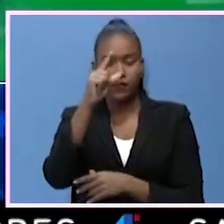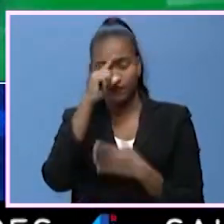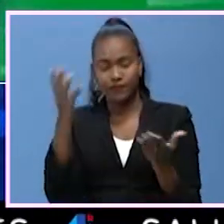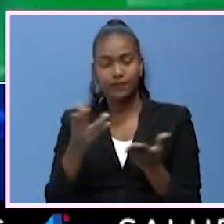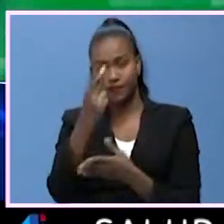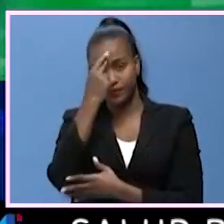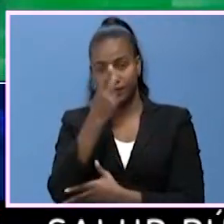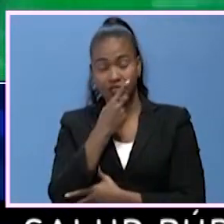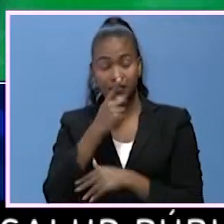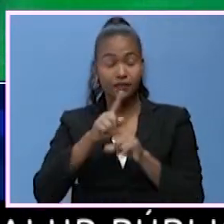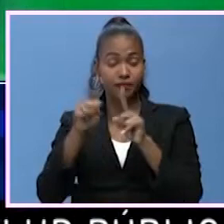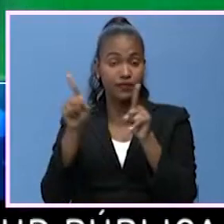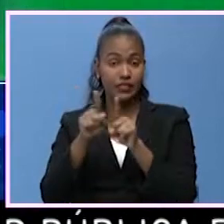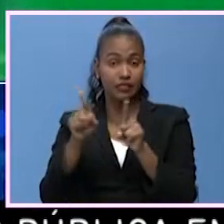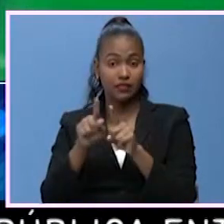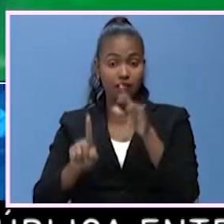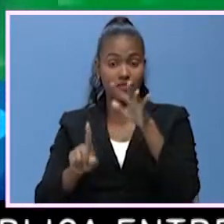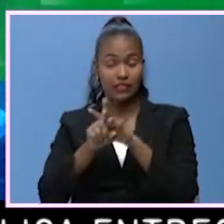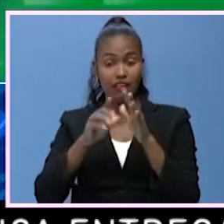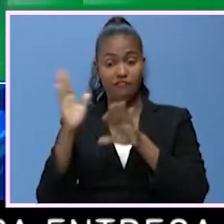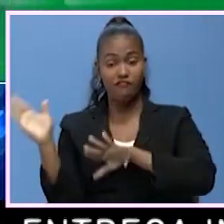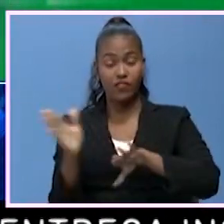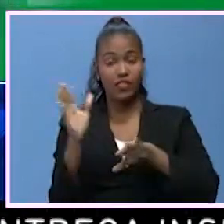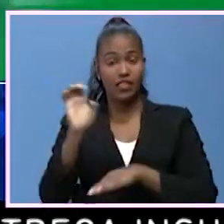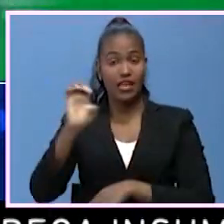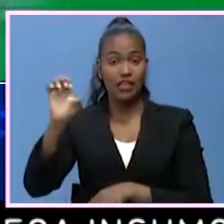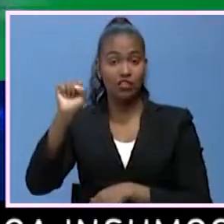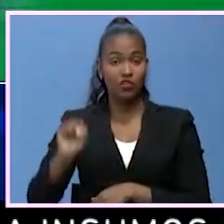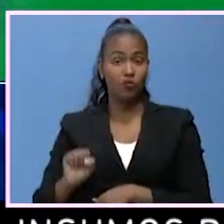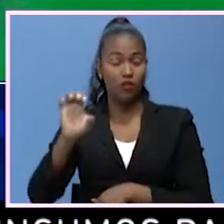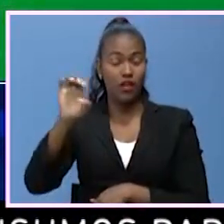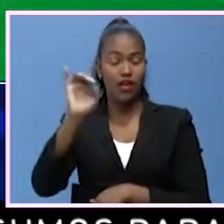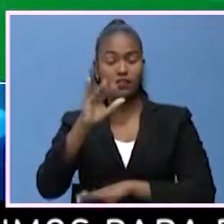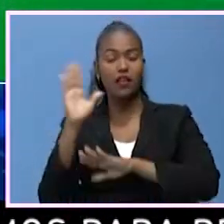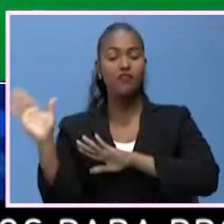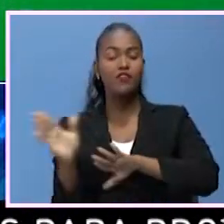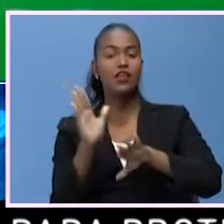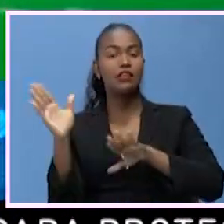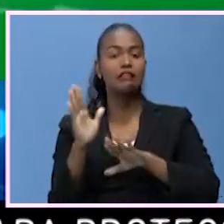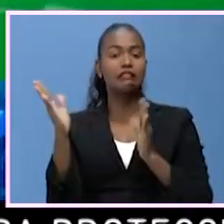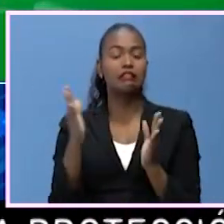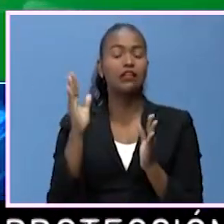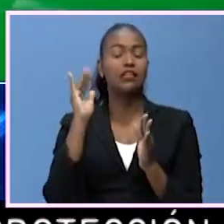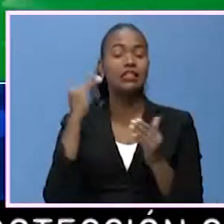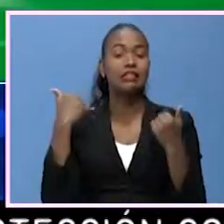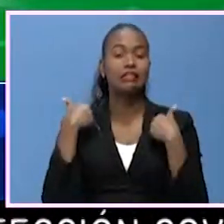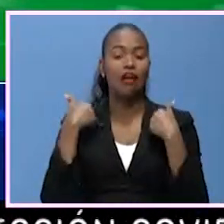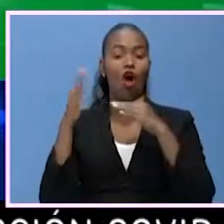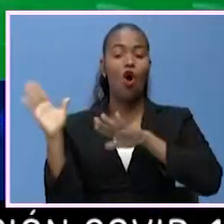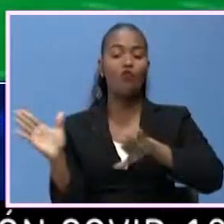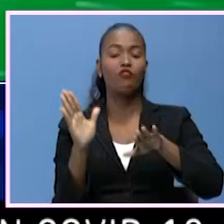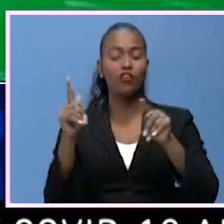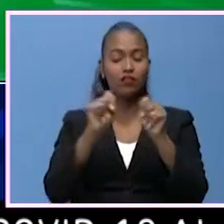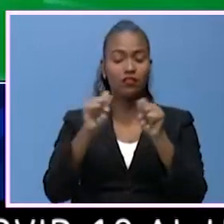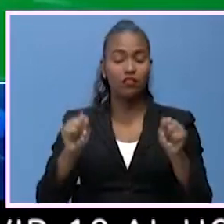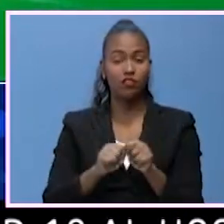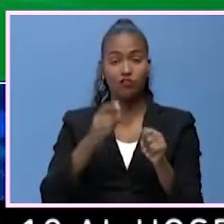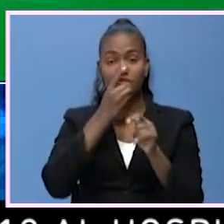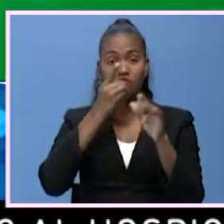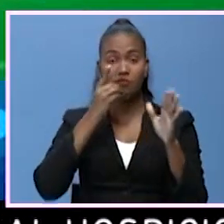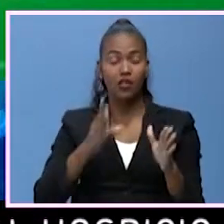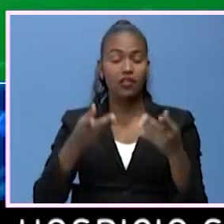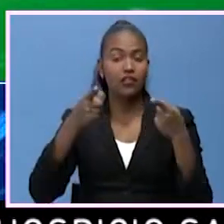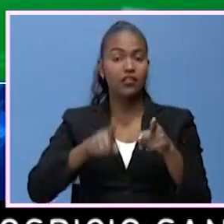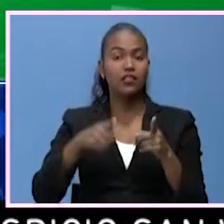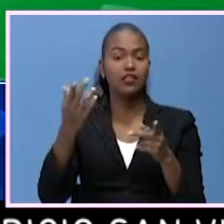país. Sin embargo, pues producto del viento del este sureste, este viento pues cálido y húmedo que estuvo soplando sobre el territorio dominicano, se